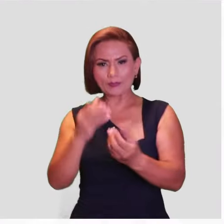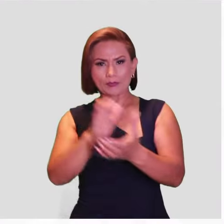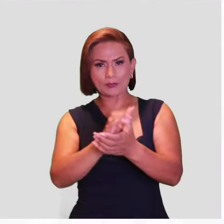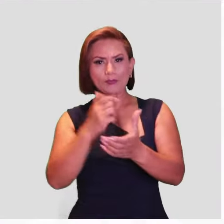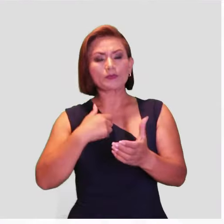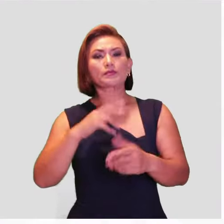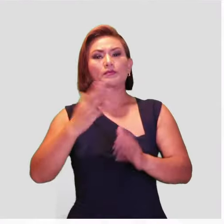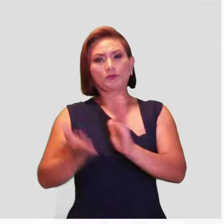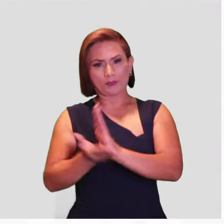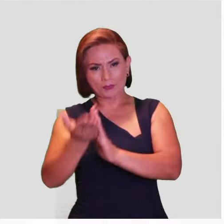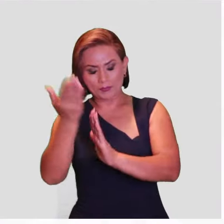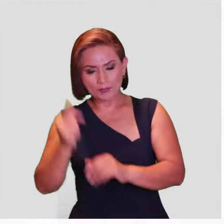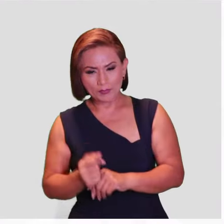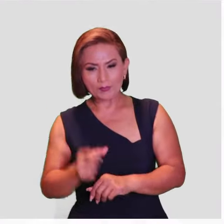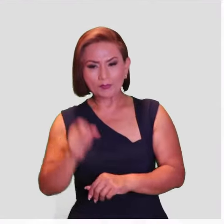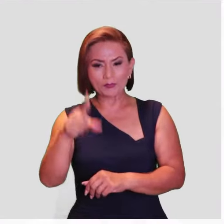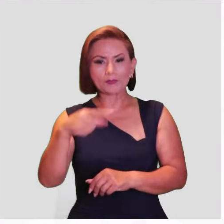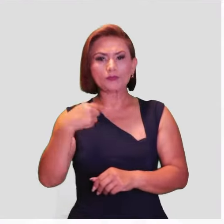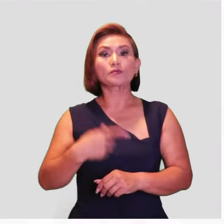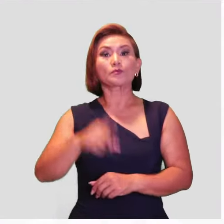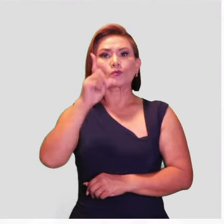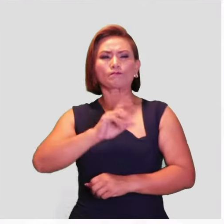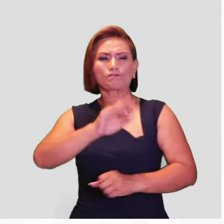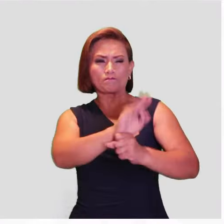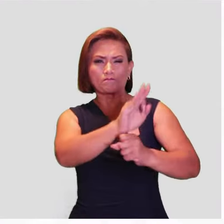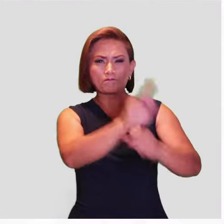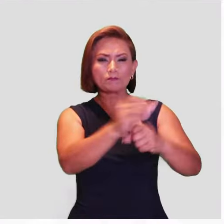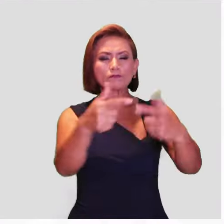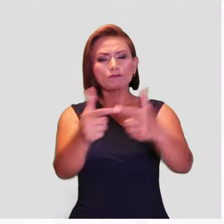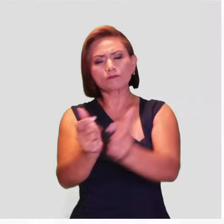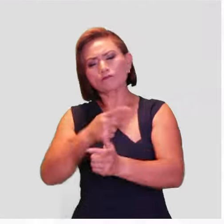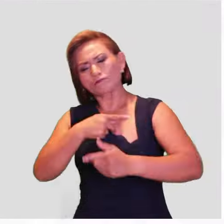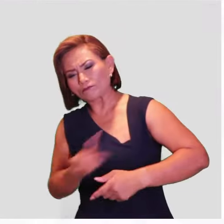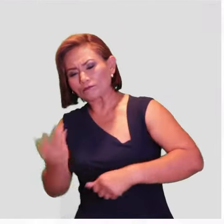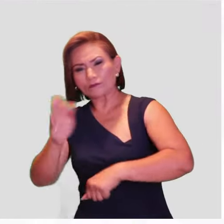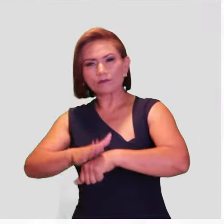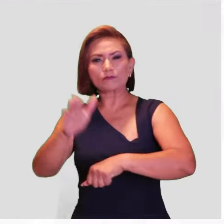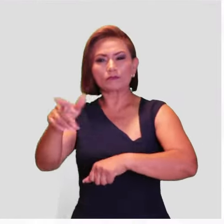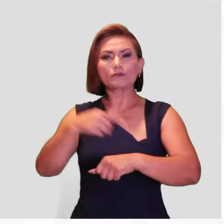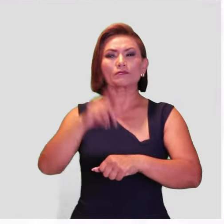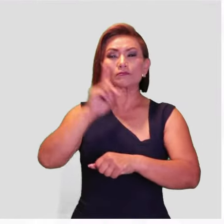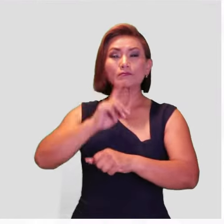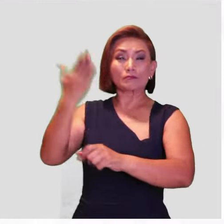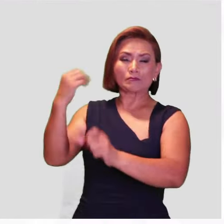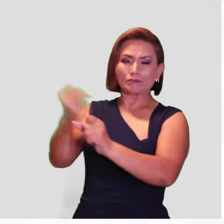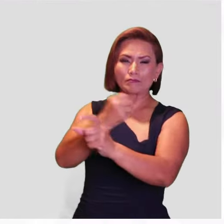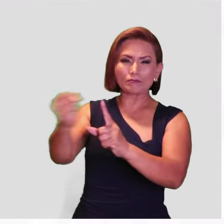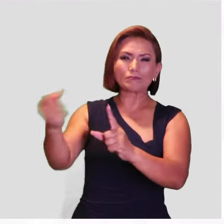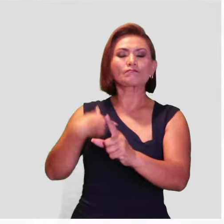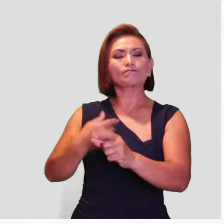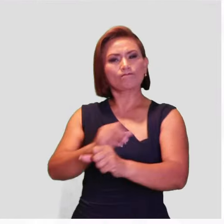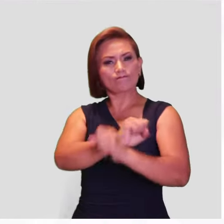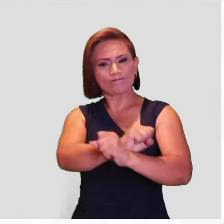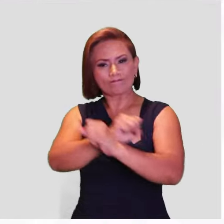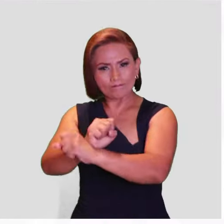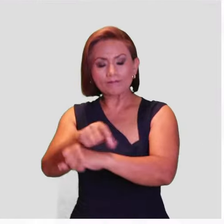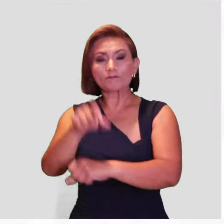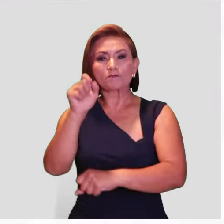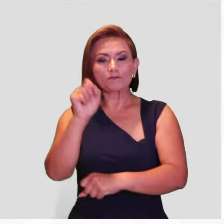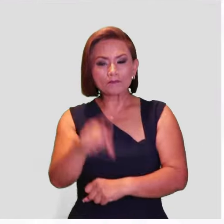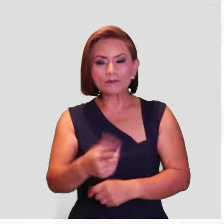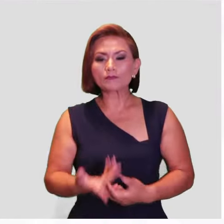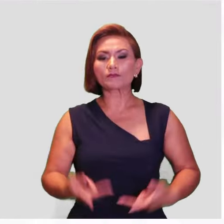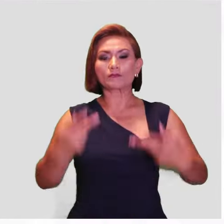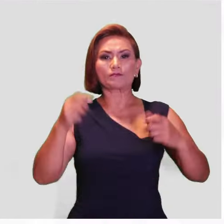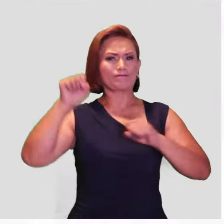soy rescatista, defiendo los derechos de los grupos más vulnerables, como el de las mujeres violentadas, ciudadanos que luchan contra las adicciones. También